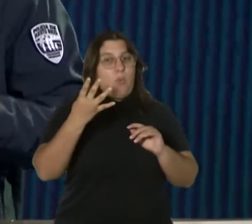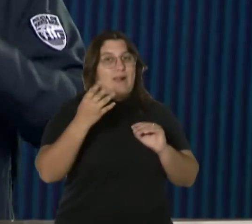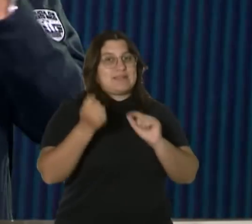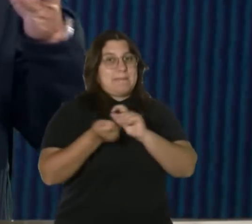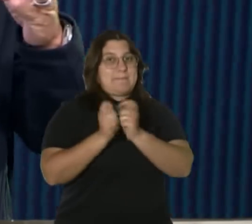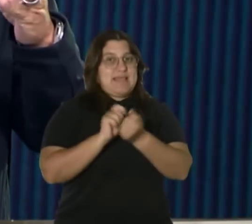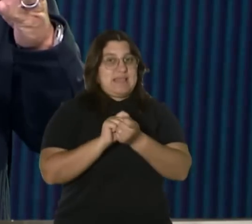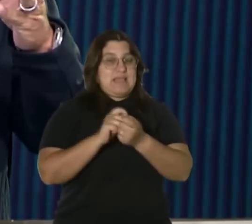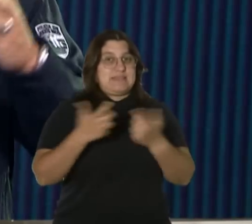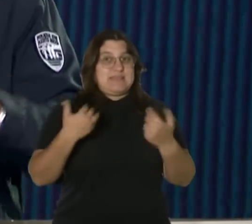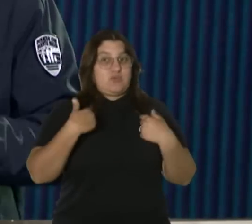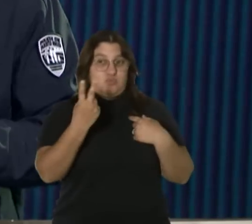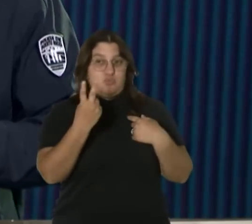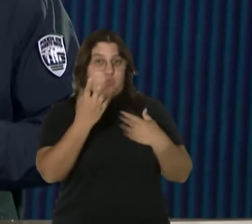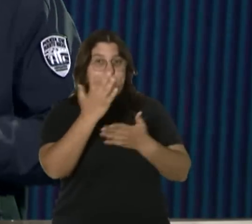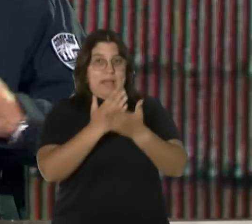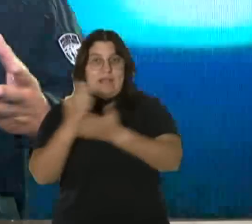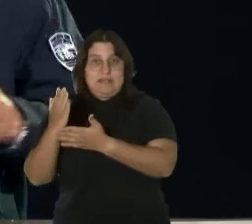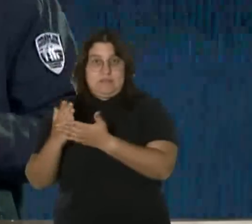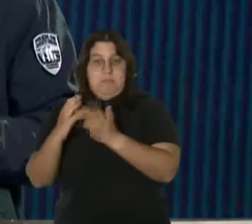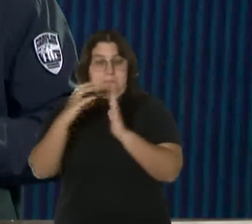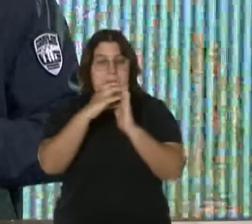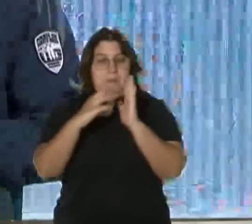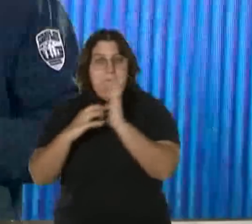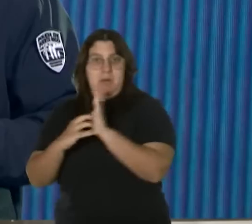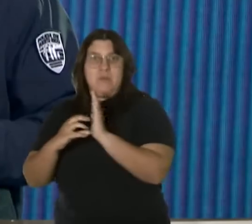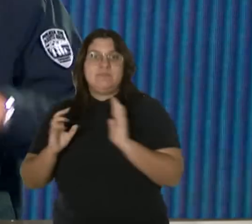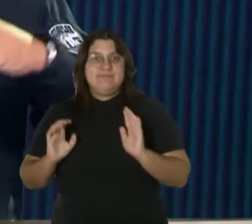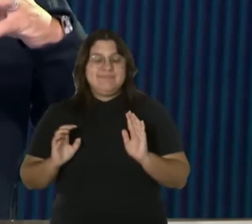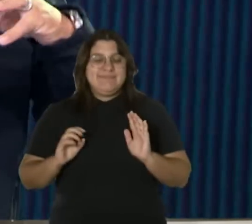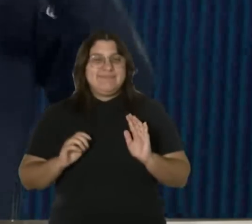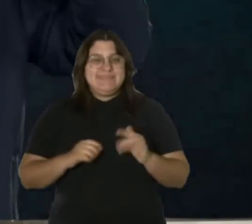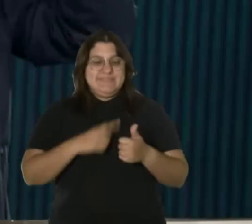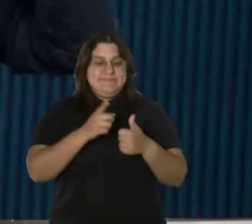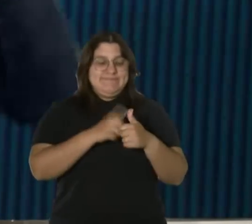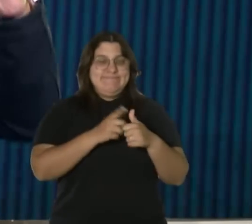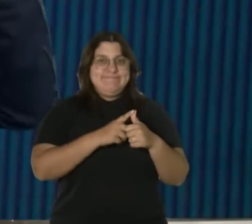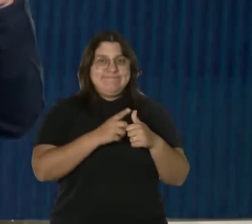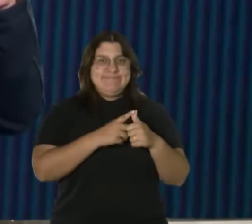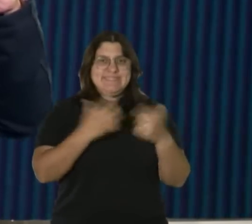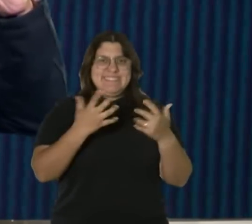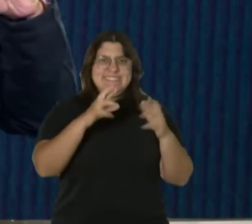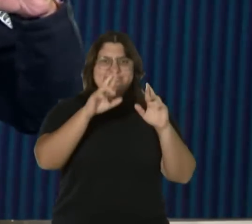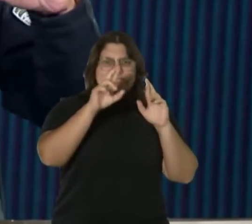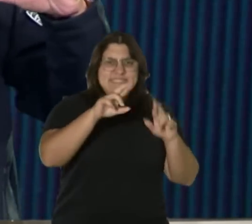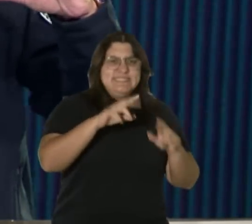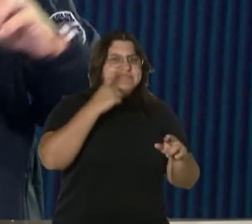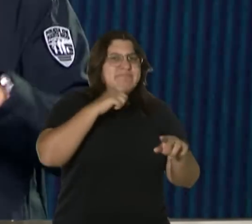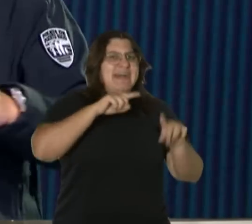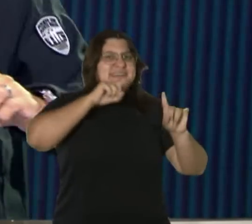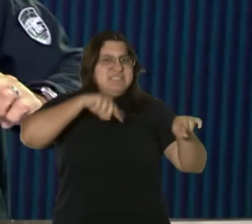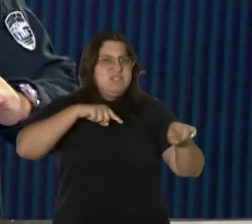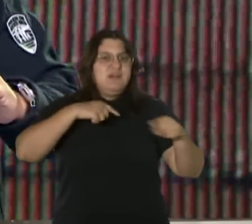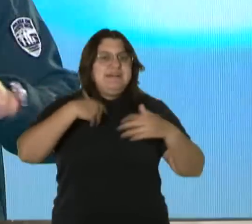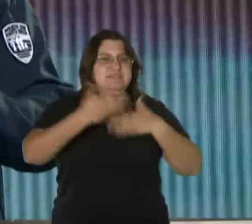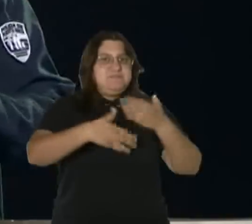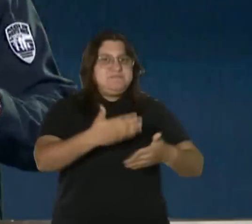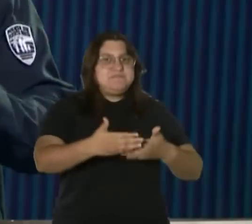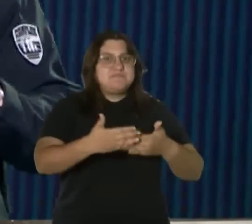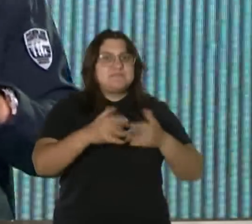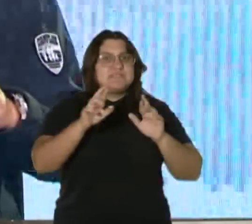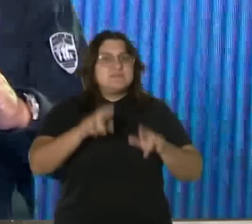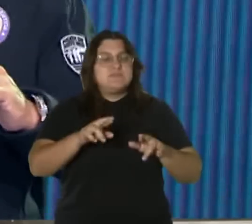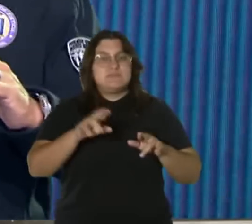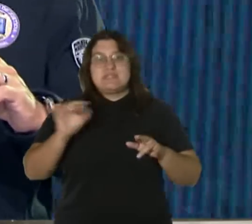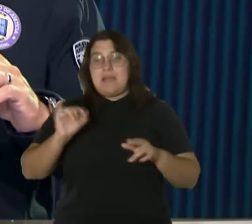tiene dos partes en cuanto a los registros te tocan verdad una Es sobre los requisitos para que haya una orden de registro y la otra que